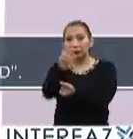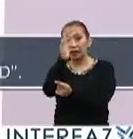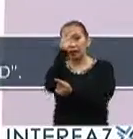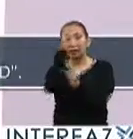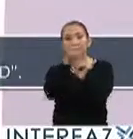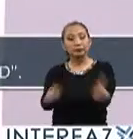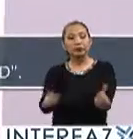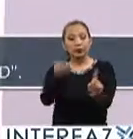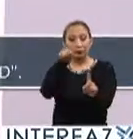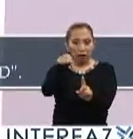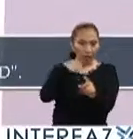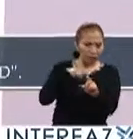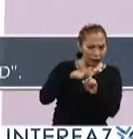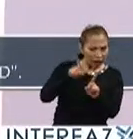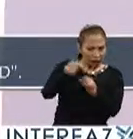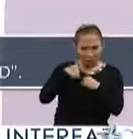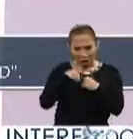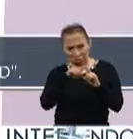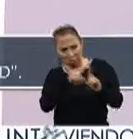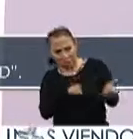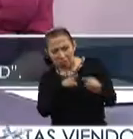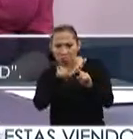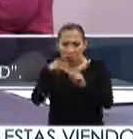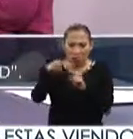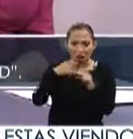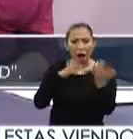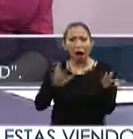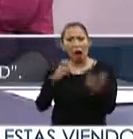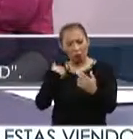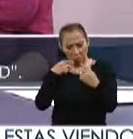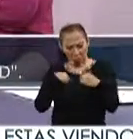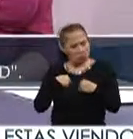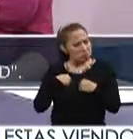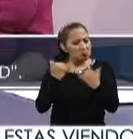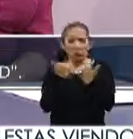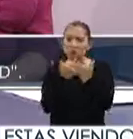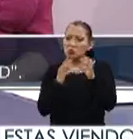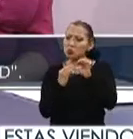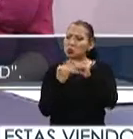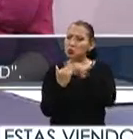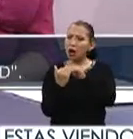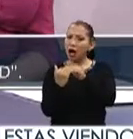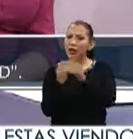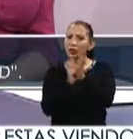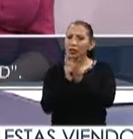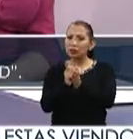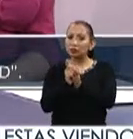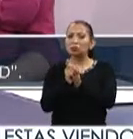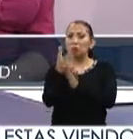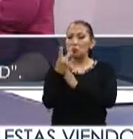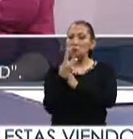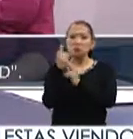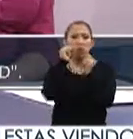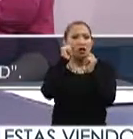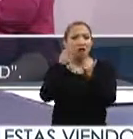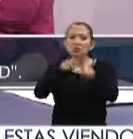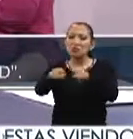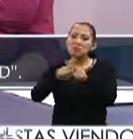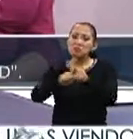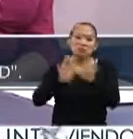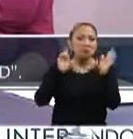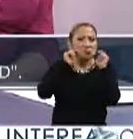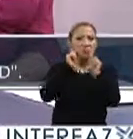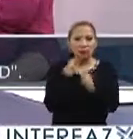las diferencias entre nosotros para poder entonces reconocernos como iguales en derechos y que podamos en